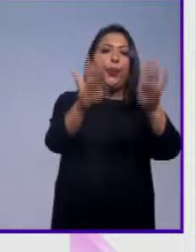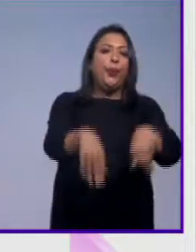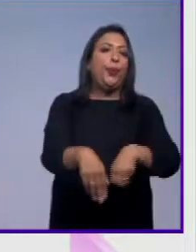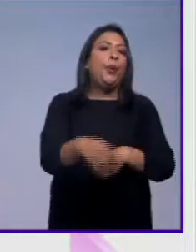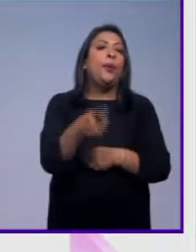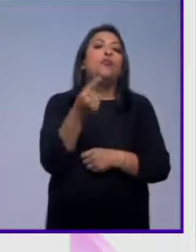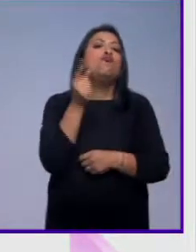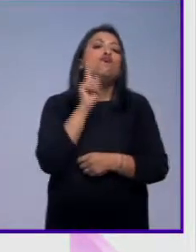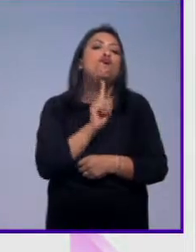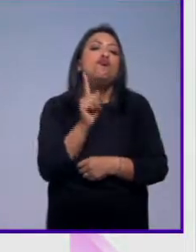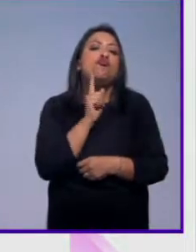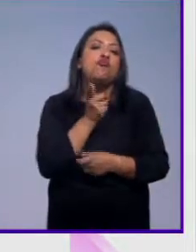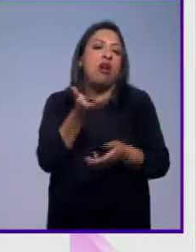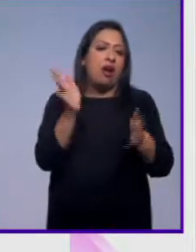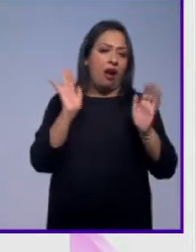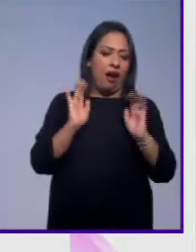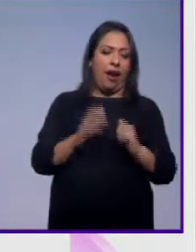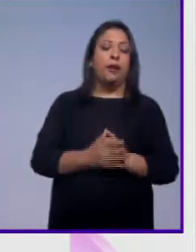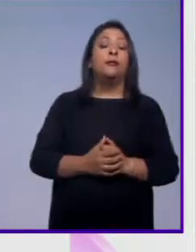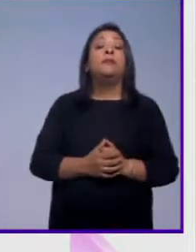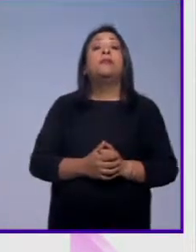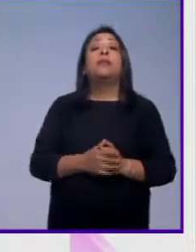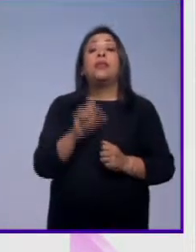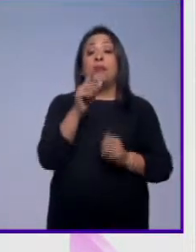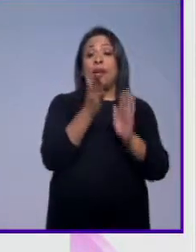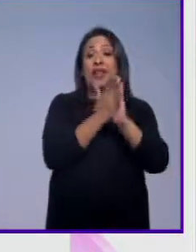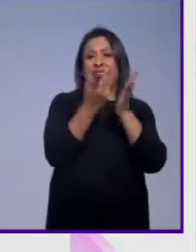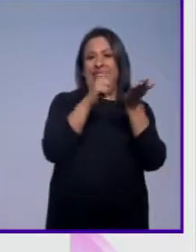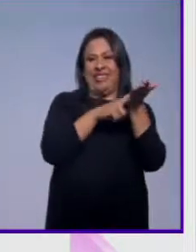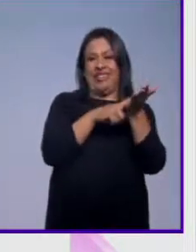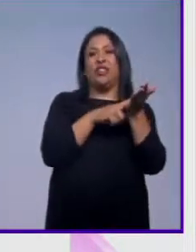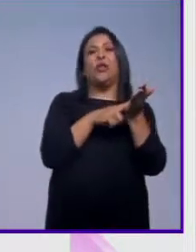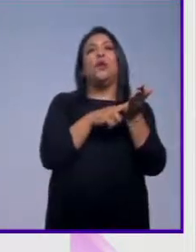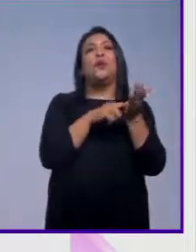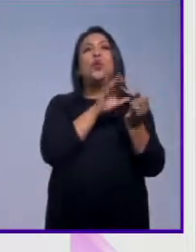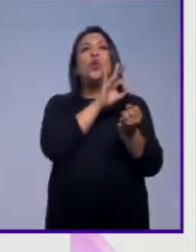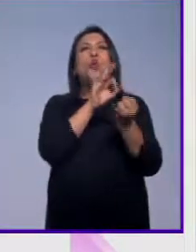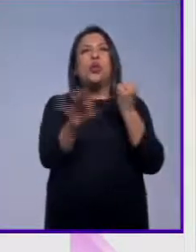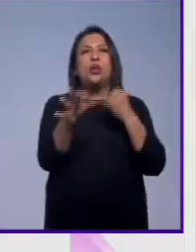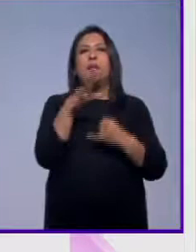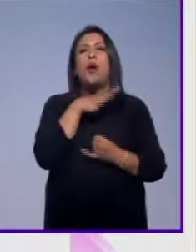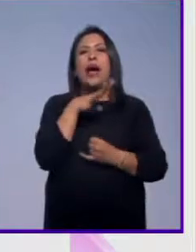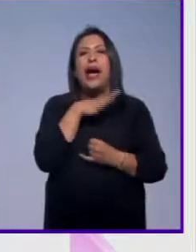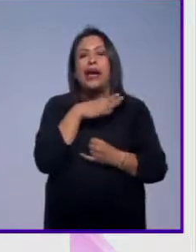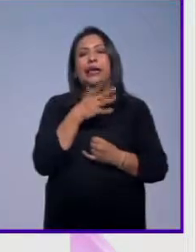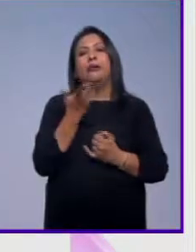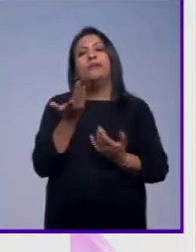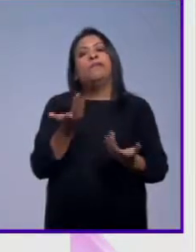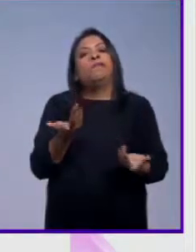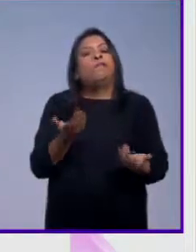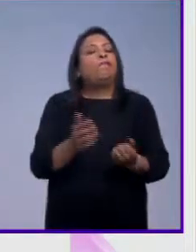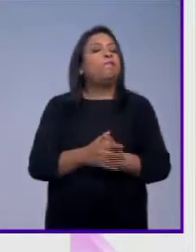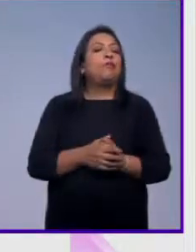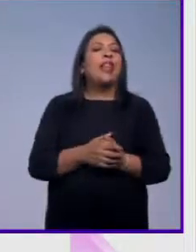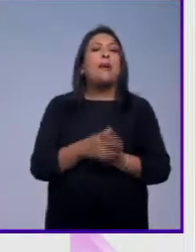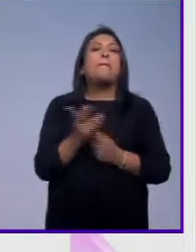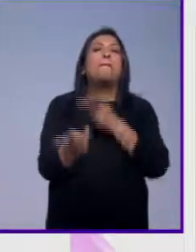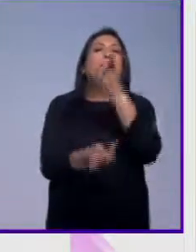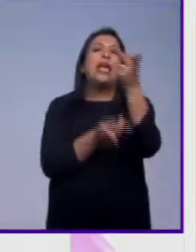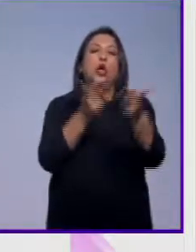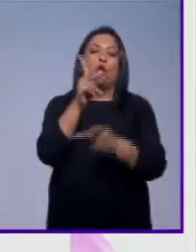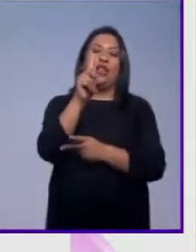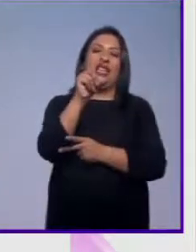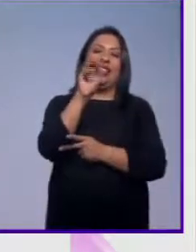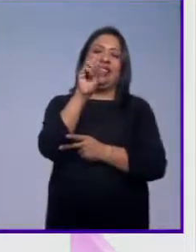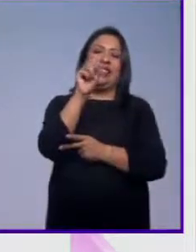y bueno y también este libro de ellos hablan trae al final algunos de cómo le llamamos test verdad